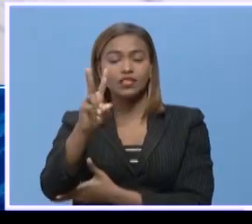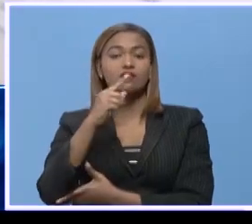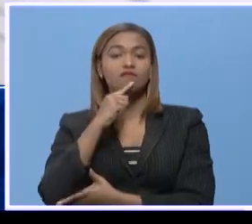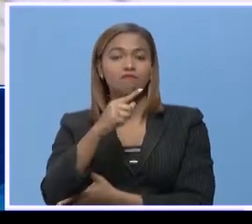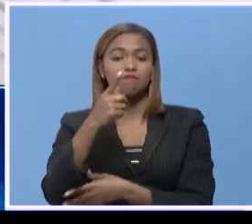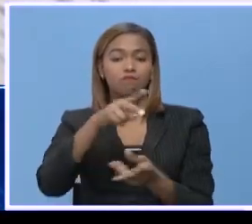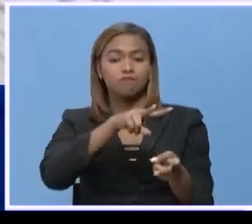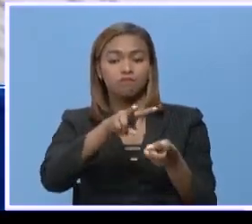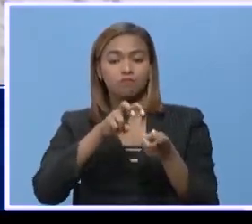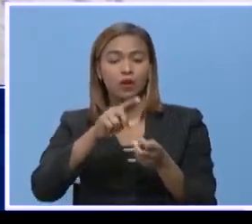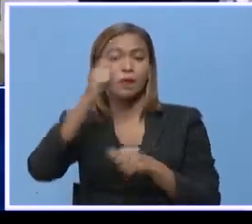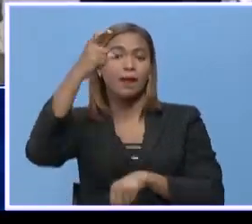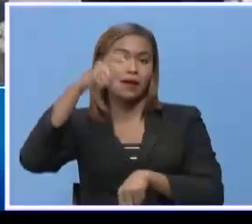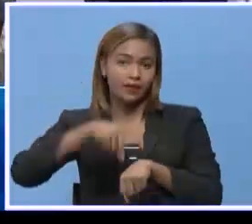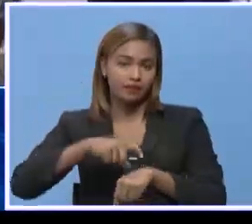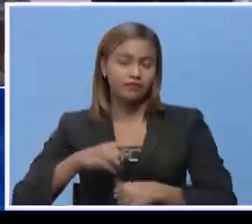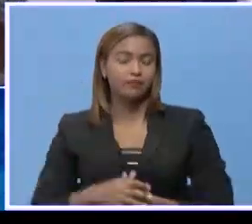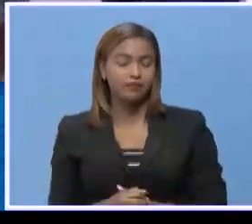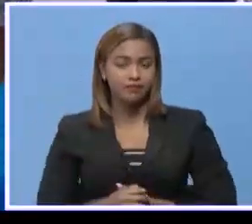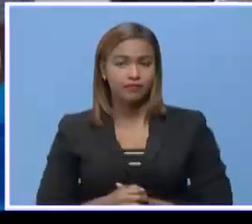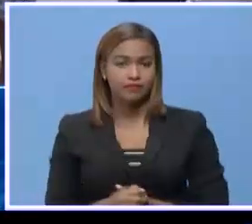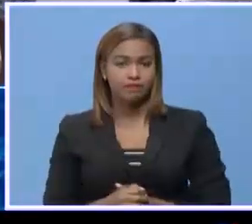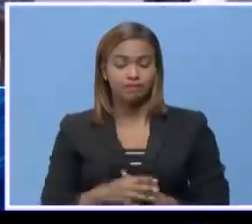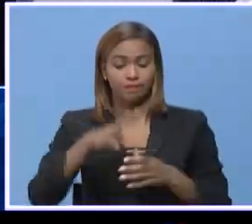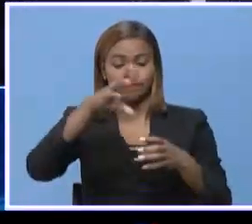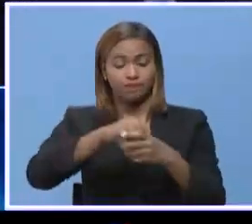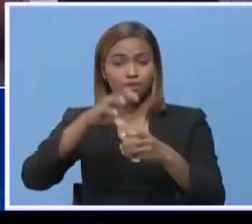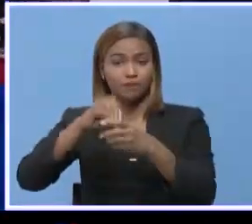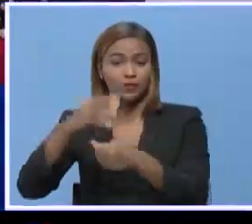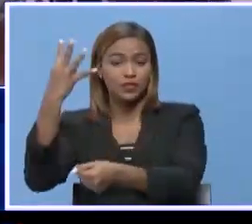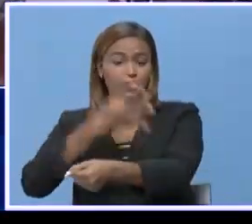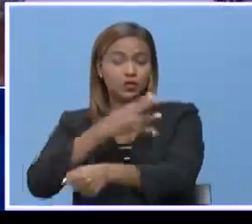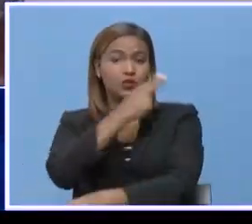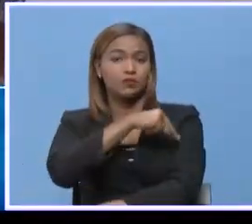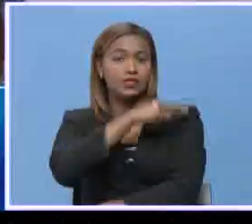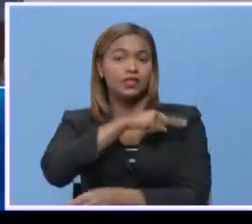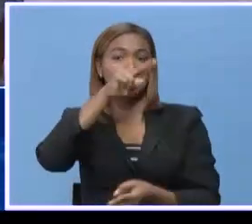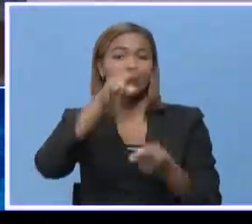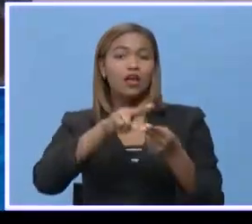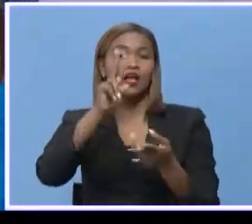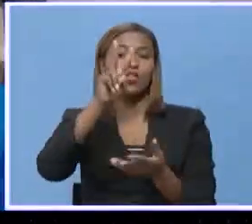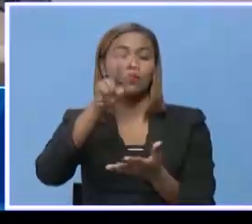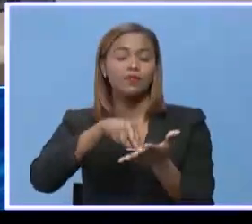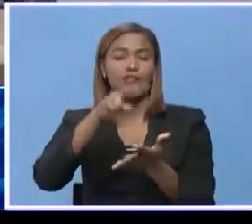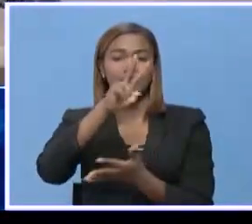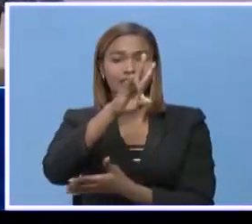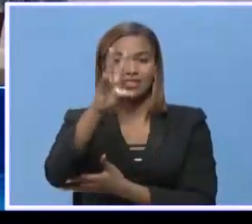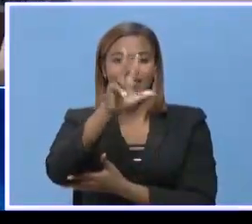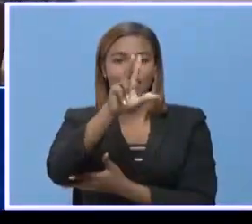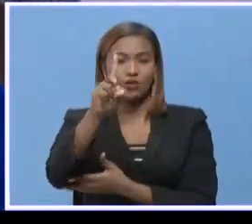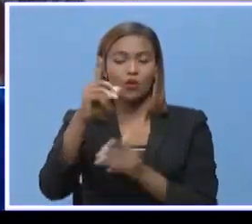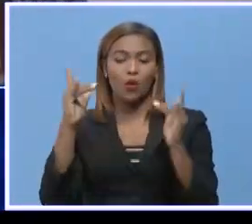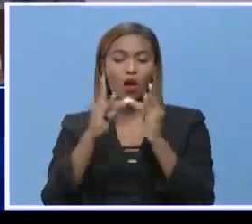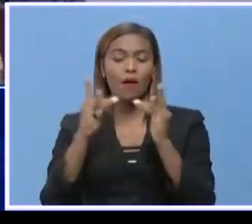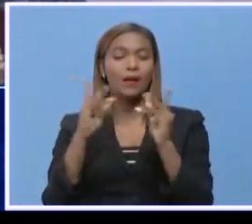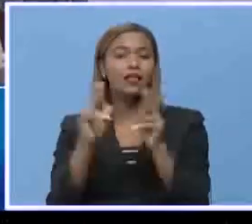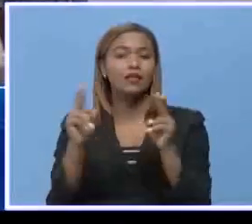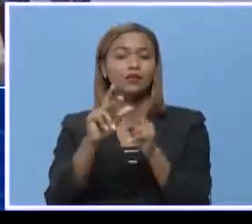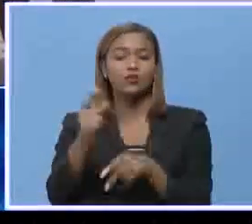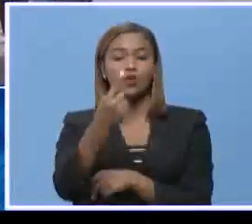fueron muestras por primera vez. La ocupación hospitalaria disminuyó. Con 2.731 camas COVID disponibles,